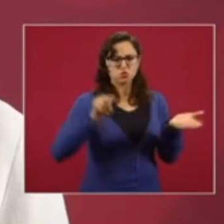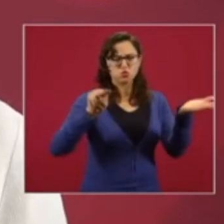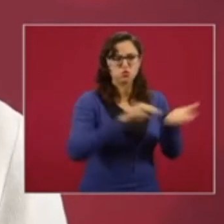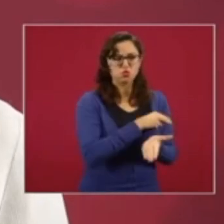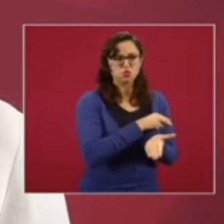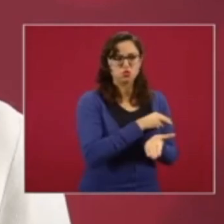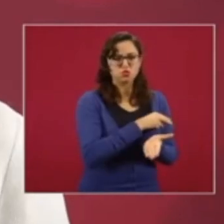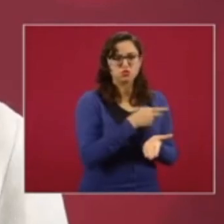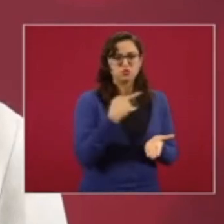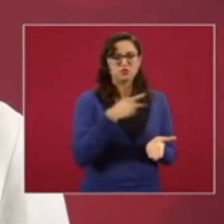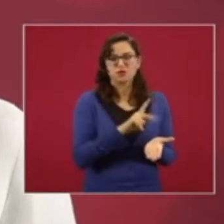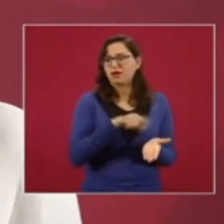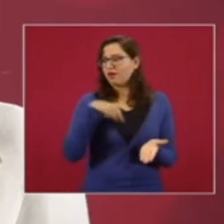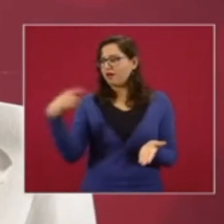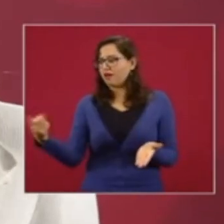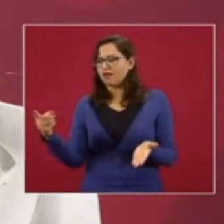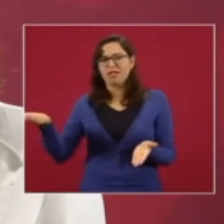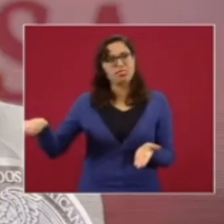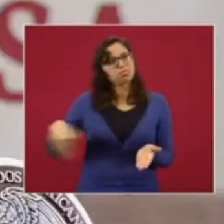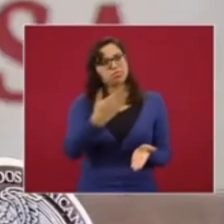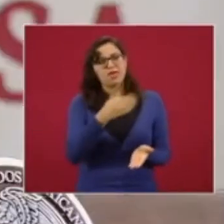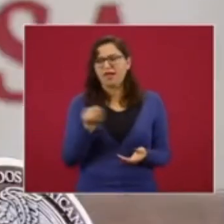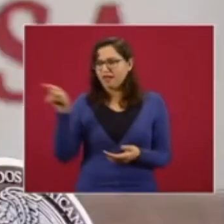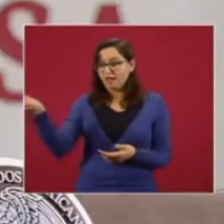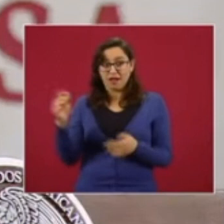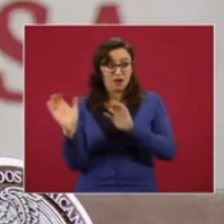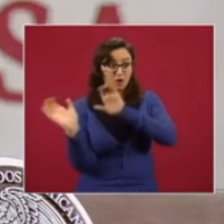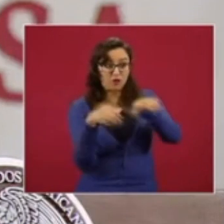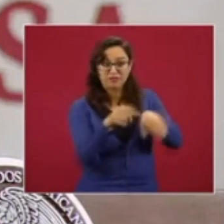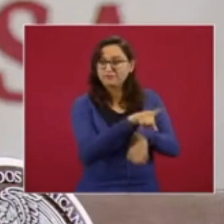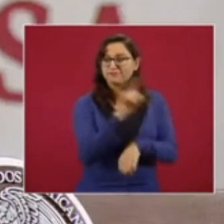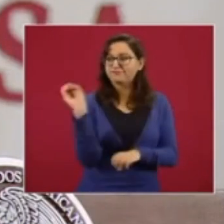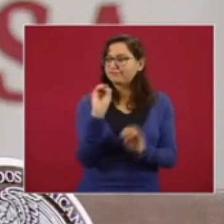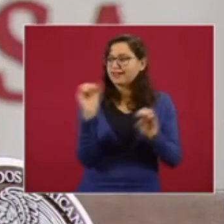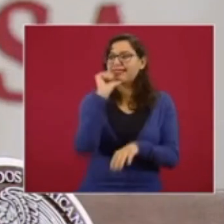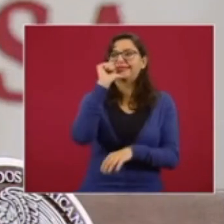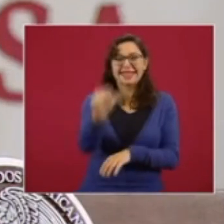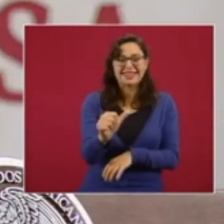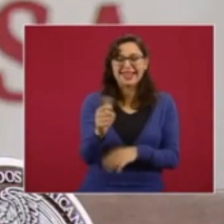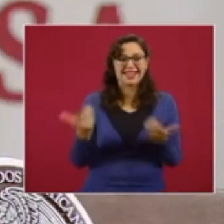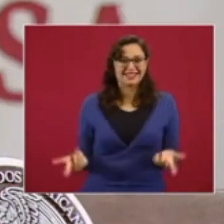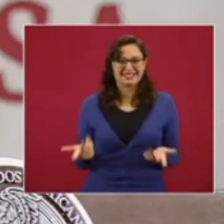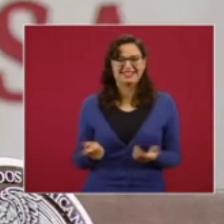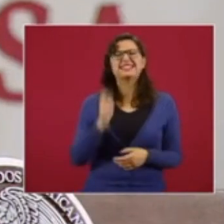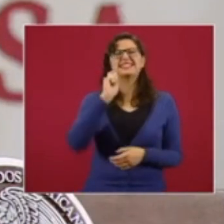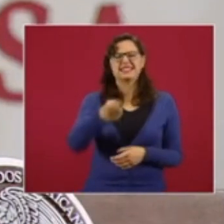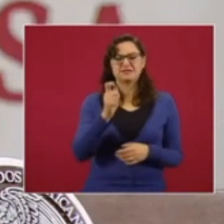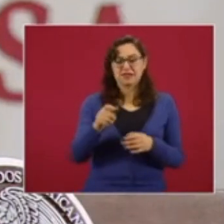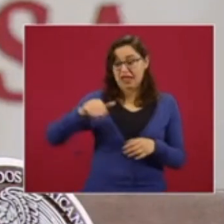contratados por otros si nos vamos al ejemplo del hotel estaría prohibido